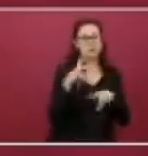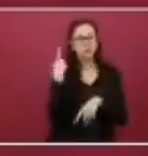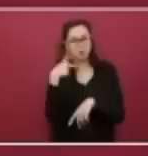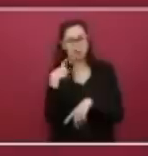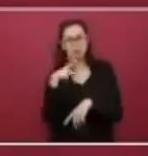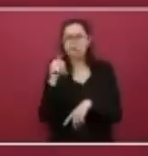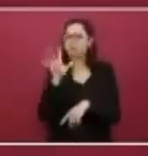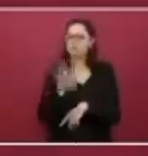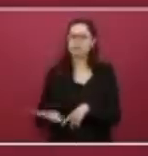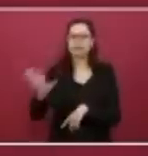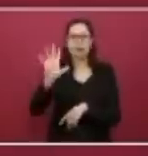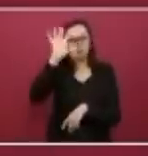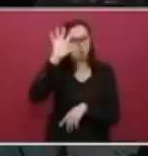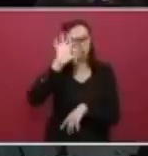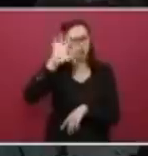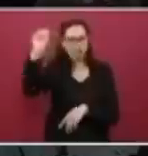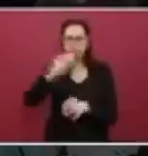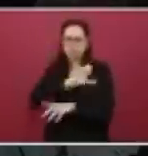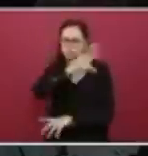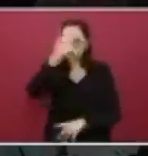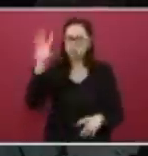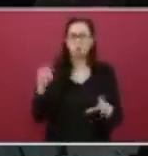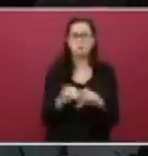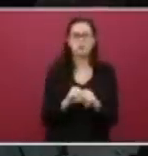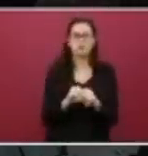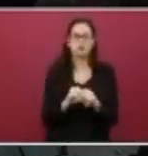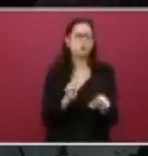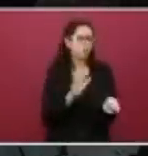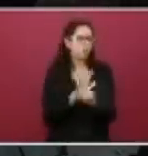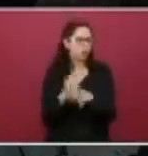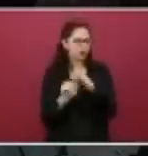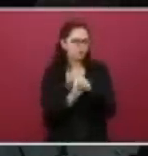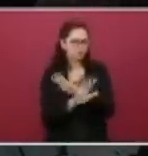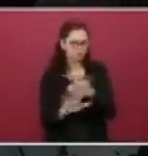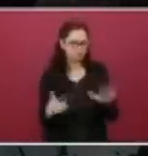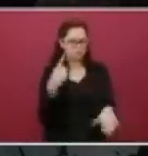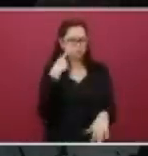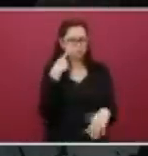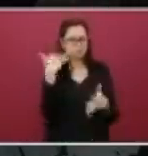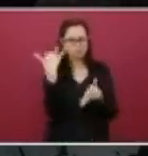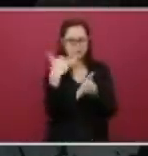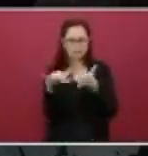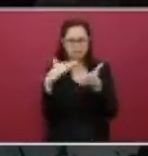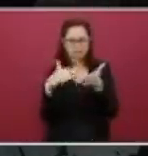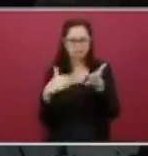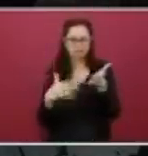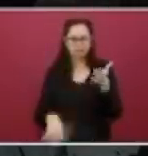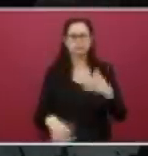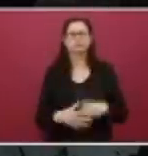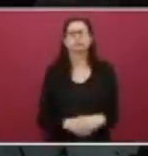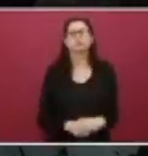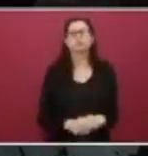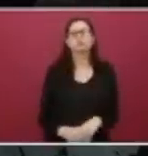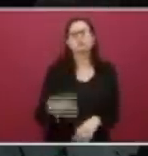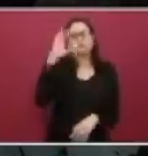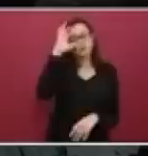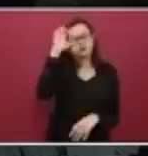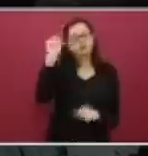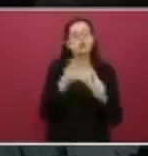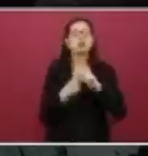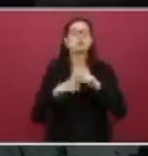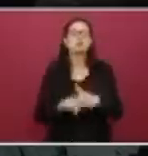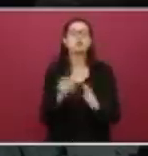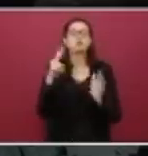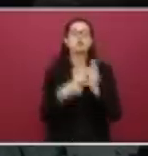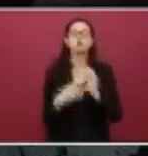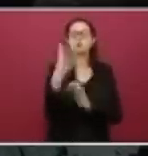una información que a continuación me voy a permitir leer el proyecto integral morelos inició en 2009 con